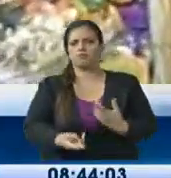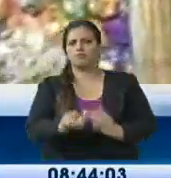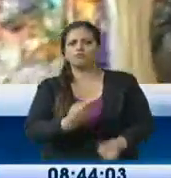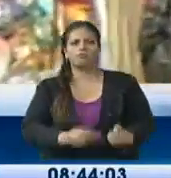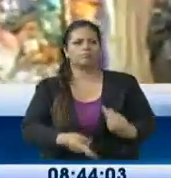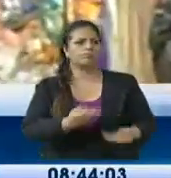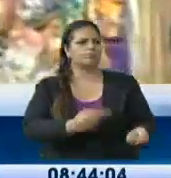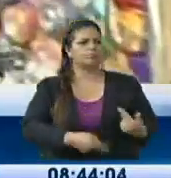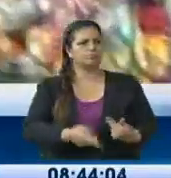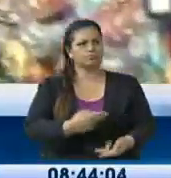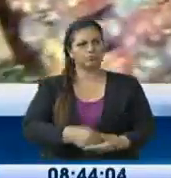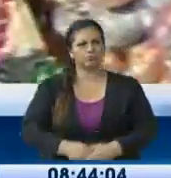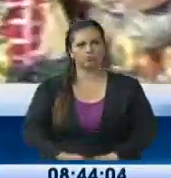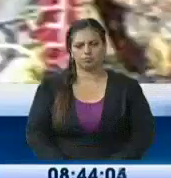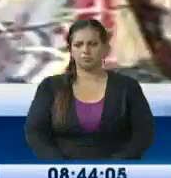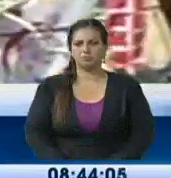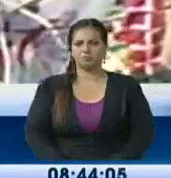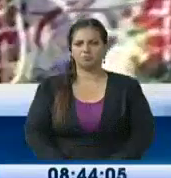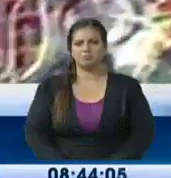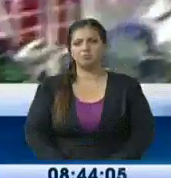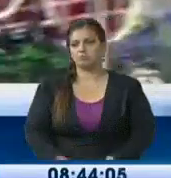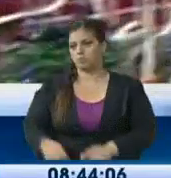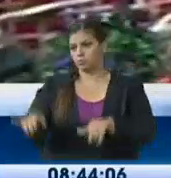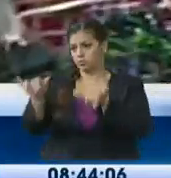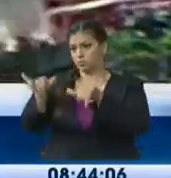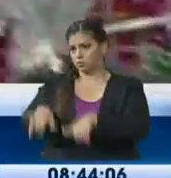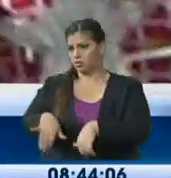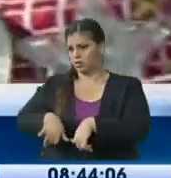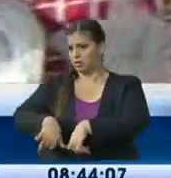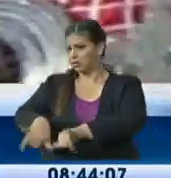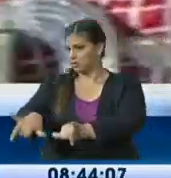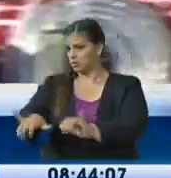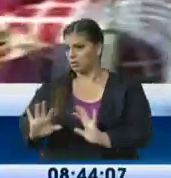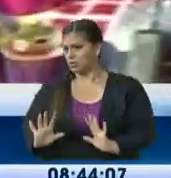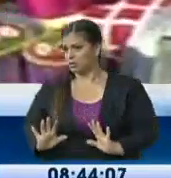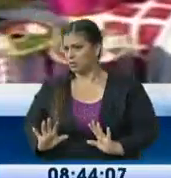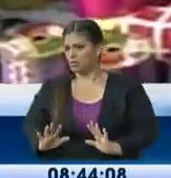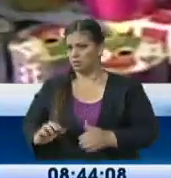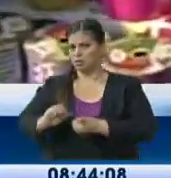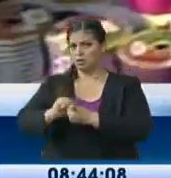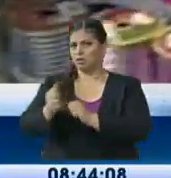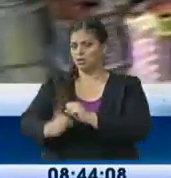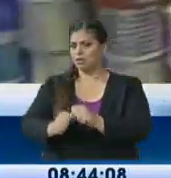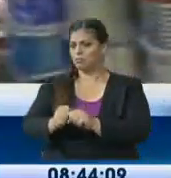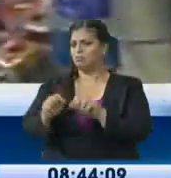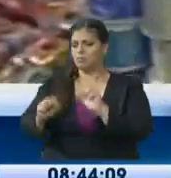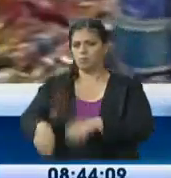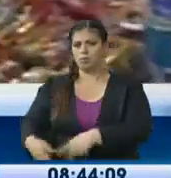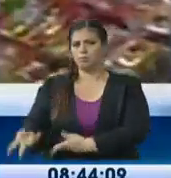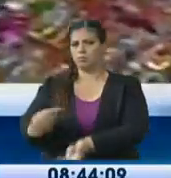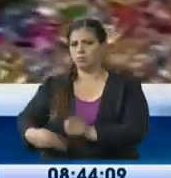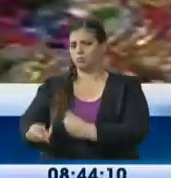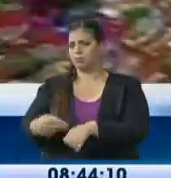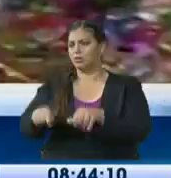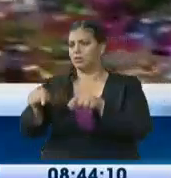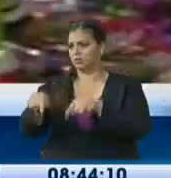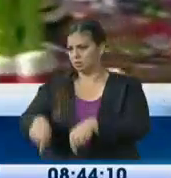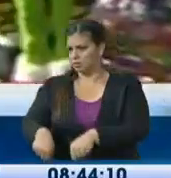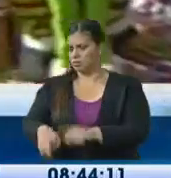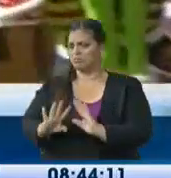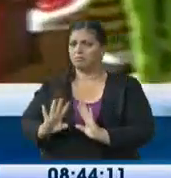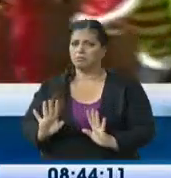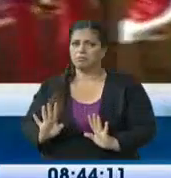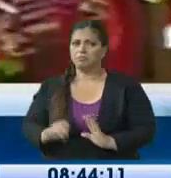aquí. Bueno, espero que aquí se queden, o sea que cada año se les pueda renovar el permiso y que sea ya una alternativa más. Más o